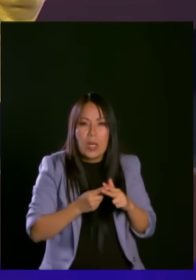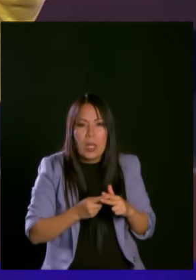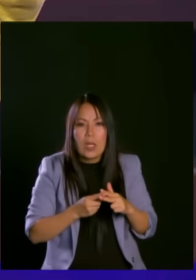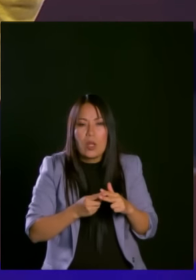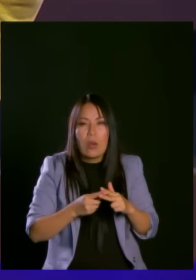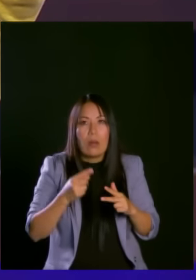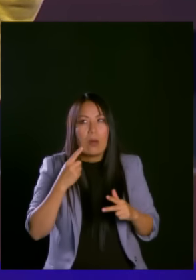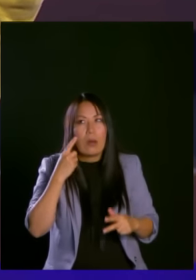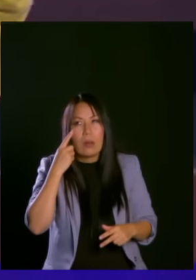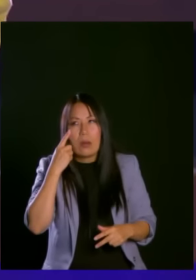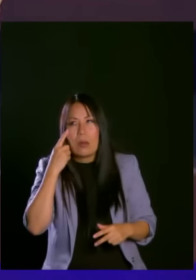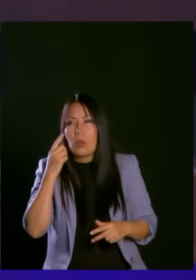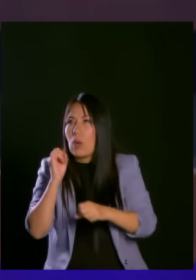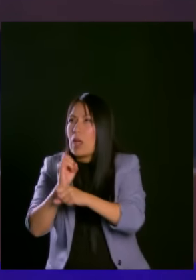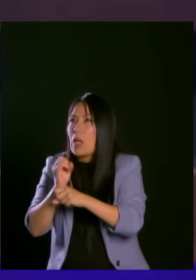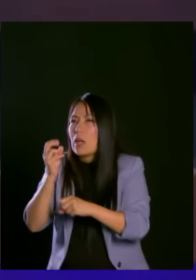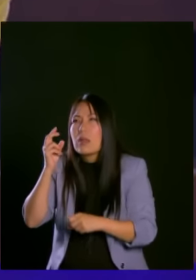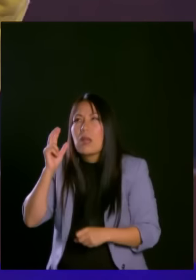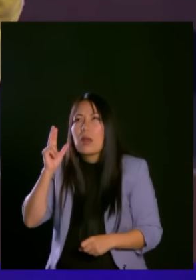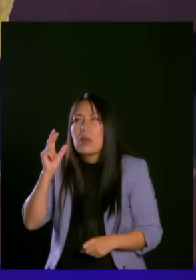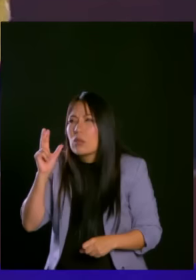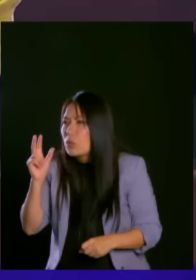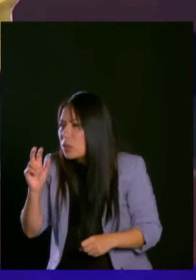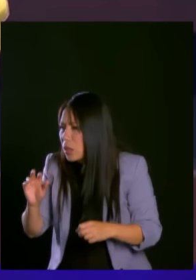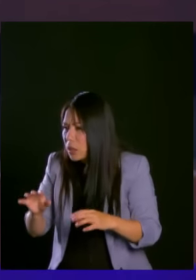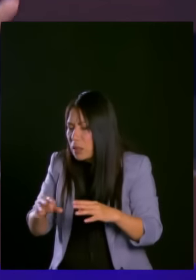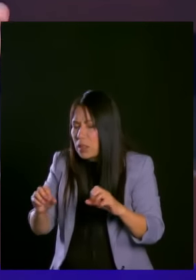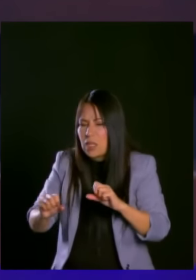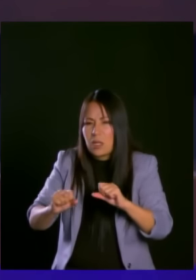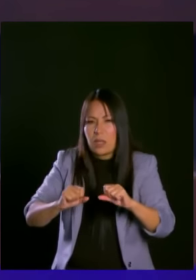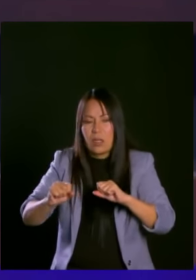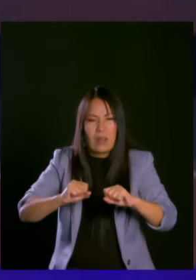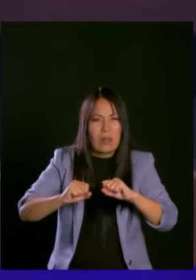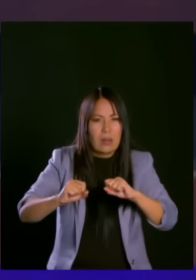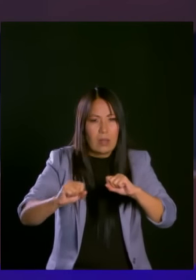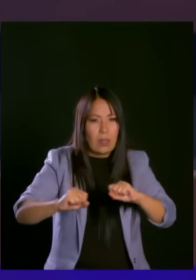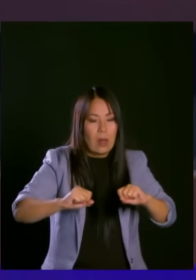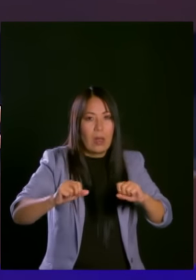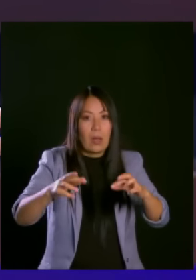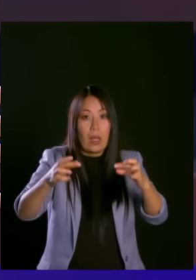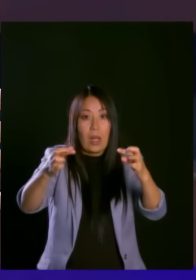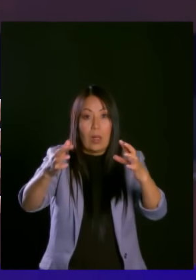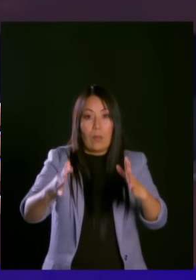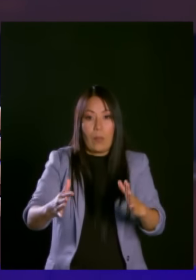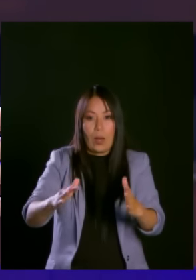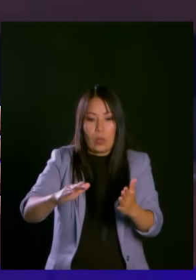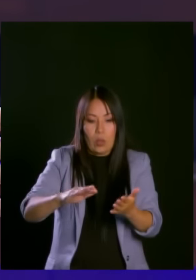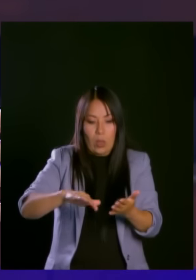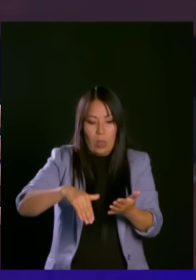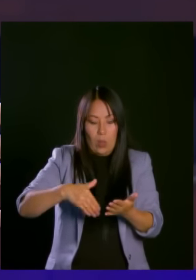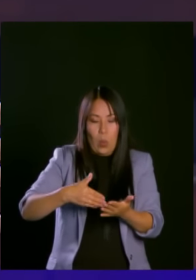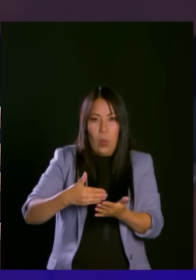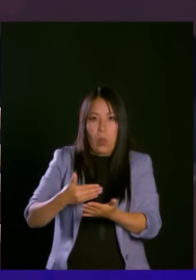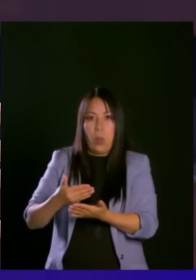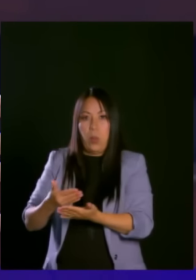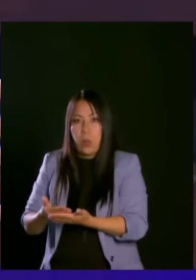clac, clac, clac, clac, clac, clac, clac, clac, clac, clac, clac, clac, clac, clac, clac, clac, dije, ¿qué pasó? Y abro los ojos y la gente se iba para atrás con todo y las